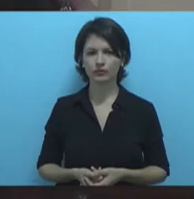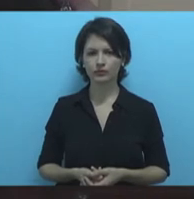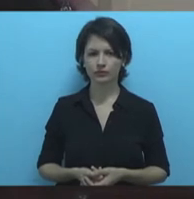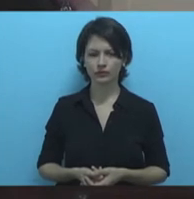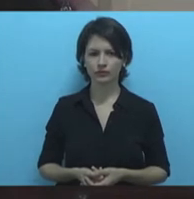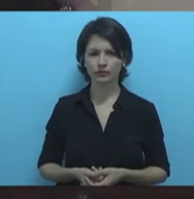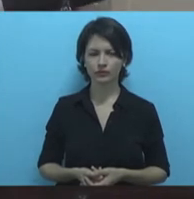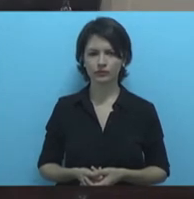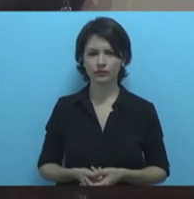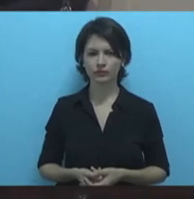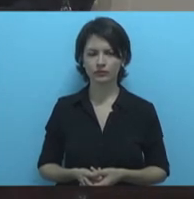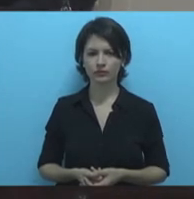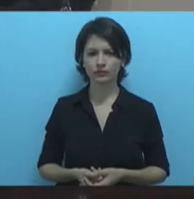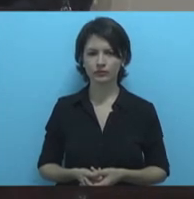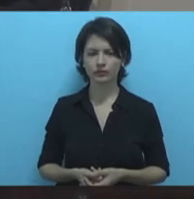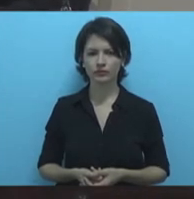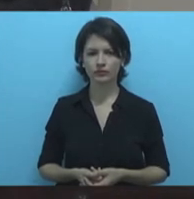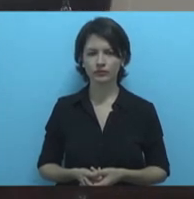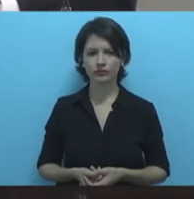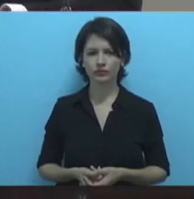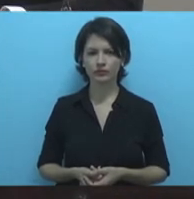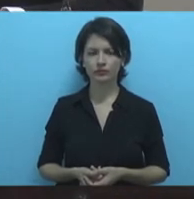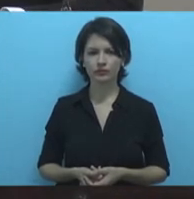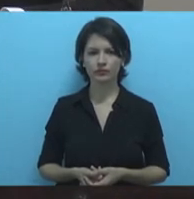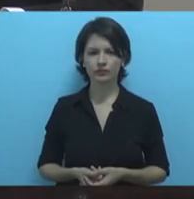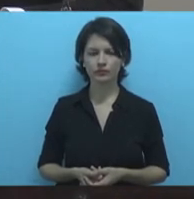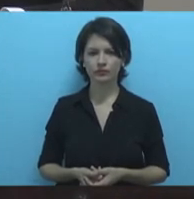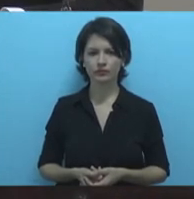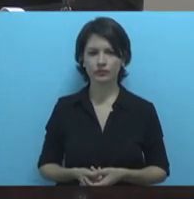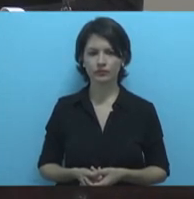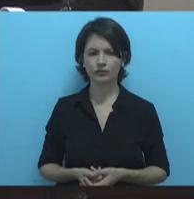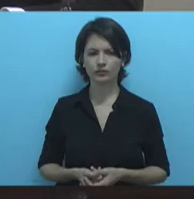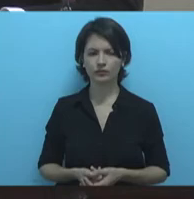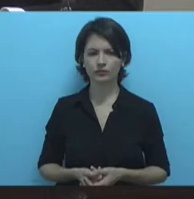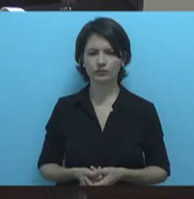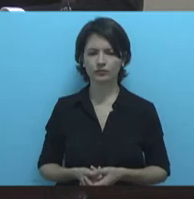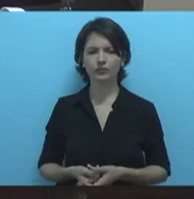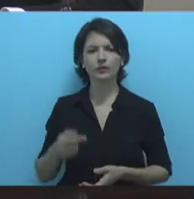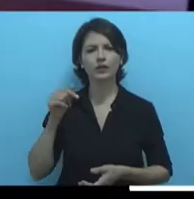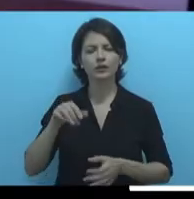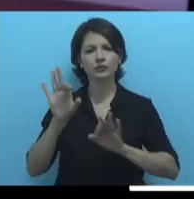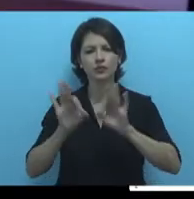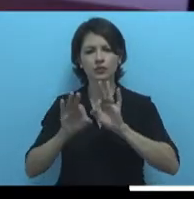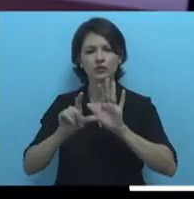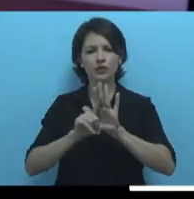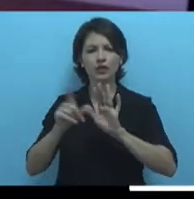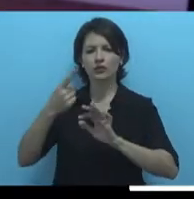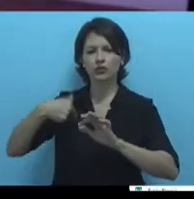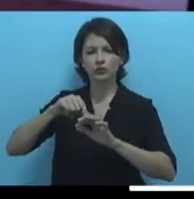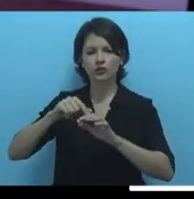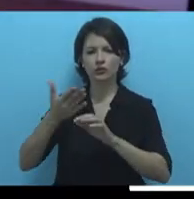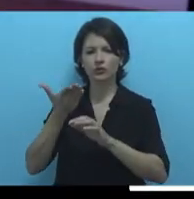el presidente y diputado abusado tiene la palabra si como lo acordamos parlamentaria